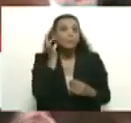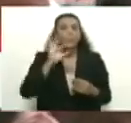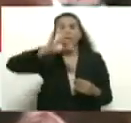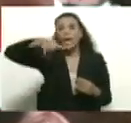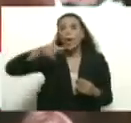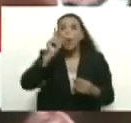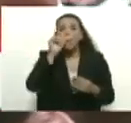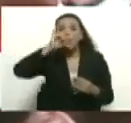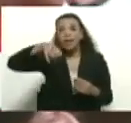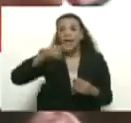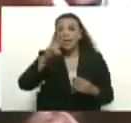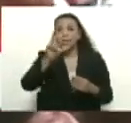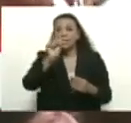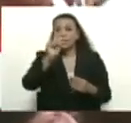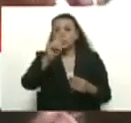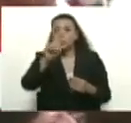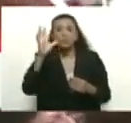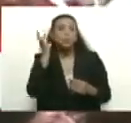Jesús Briceño,